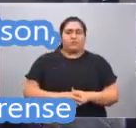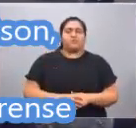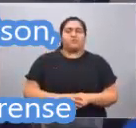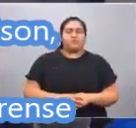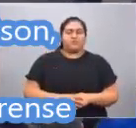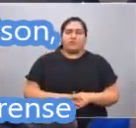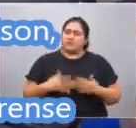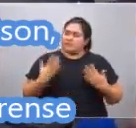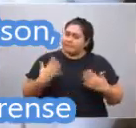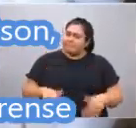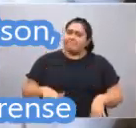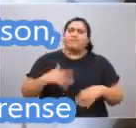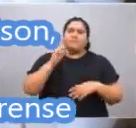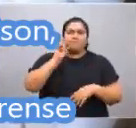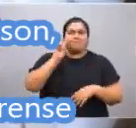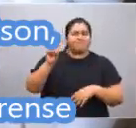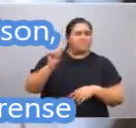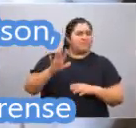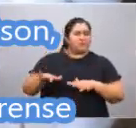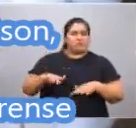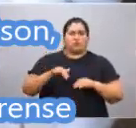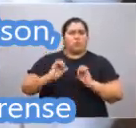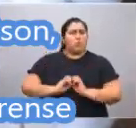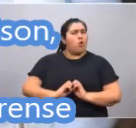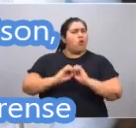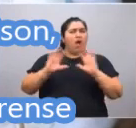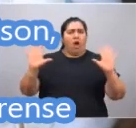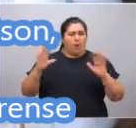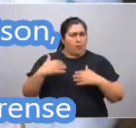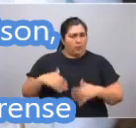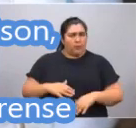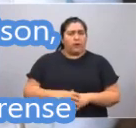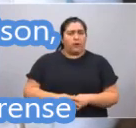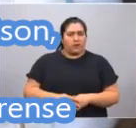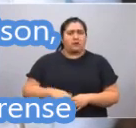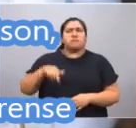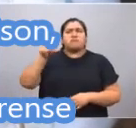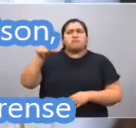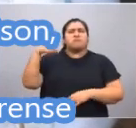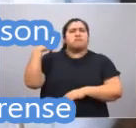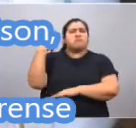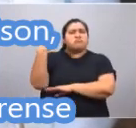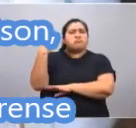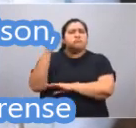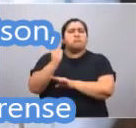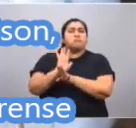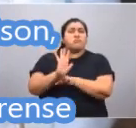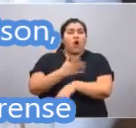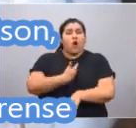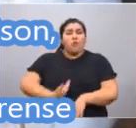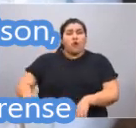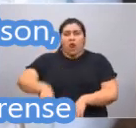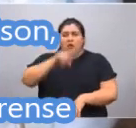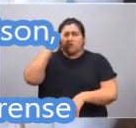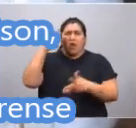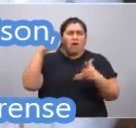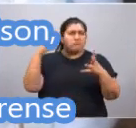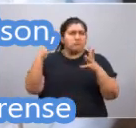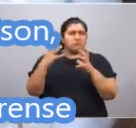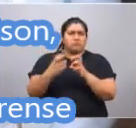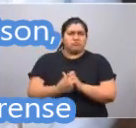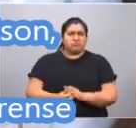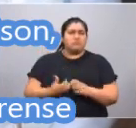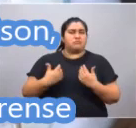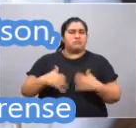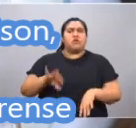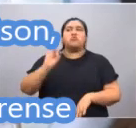Es muy grave. Está desertando el Estado Nacional. No es solo una ausencia,